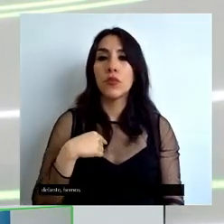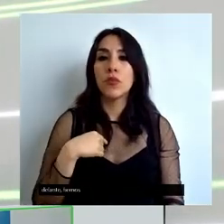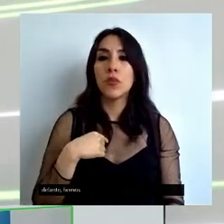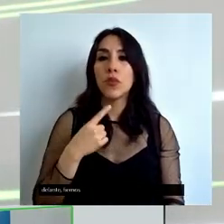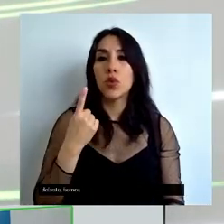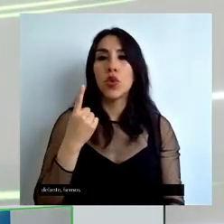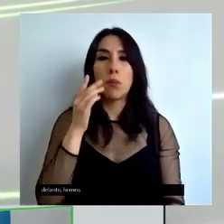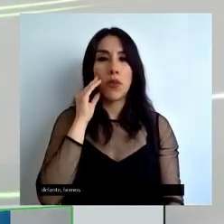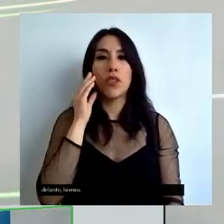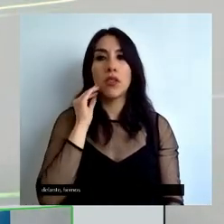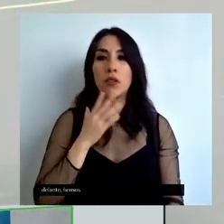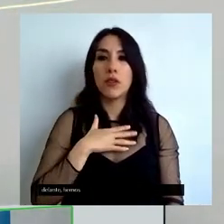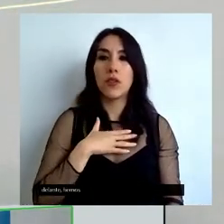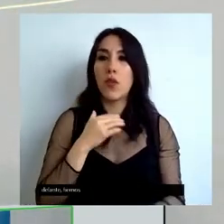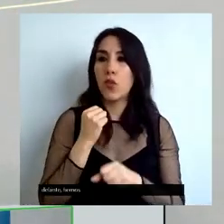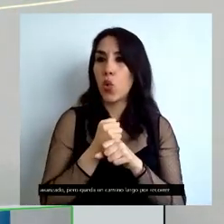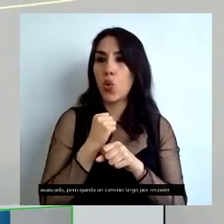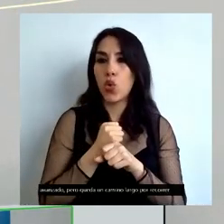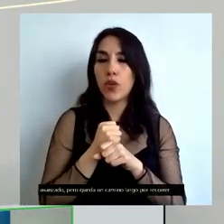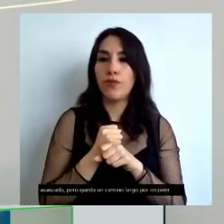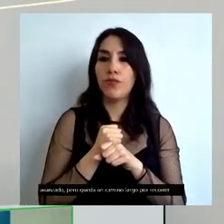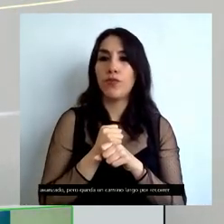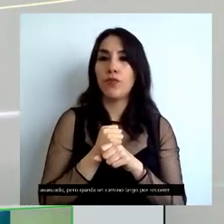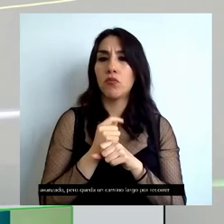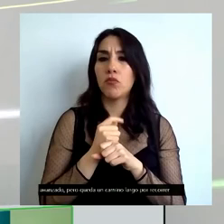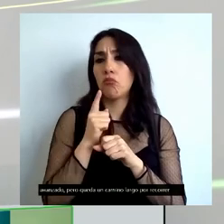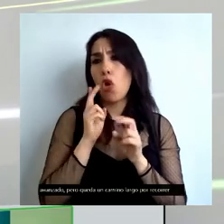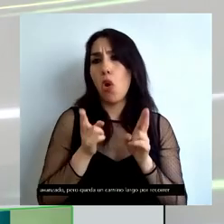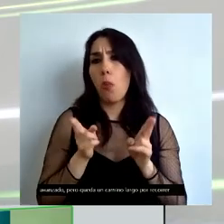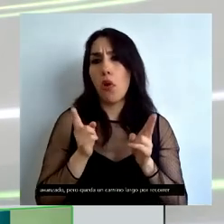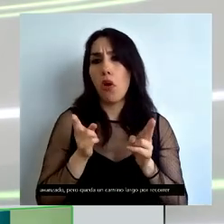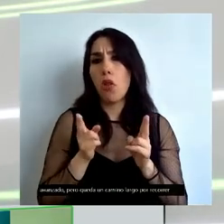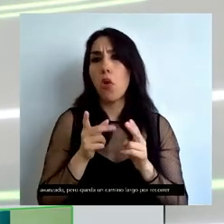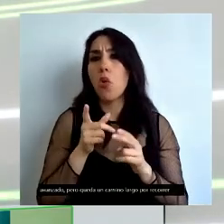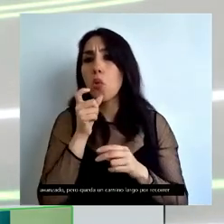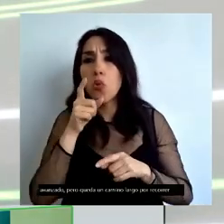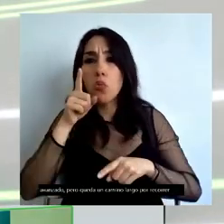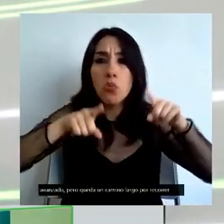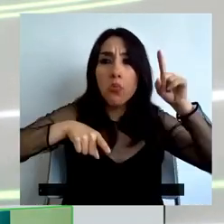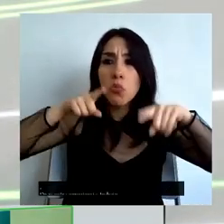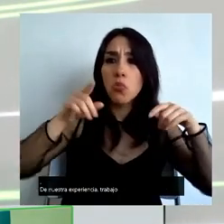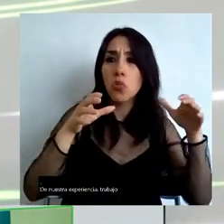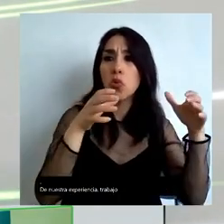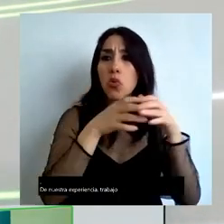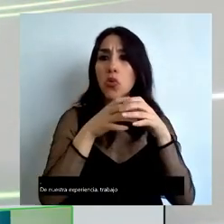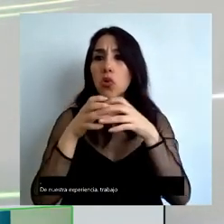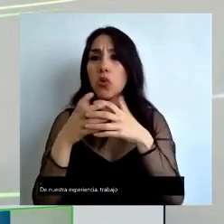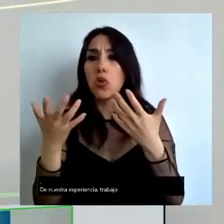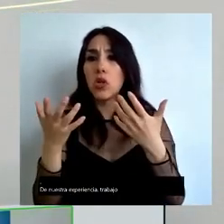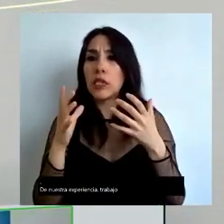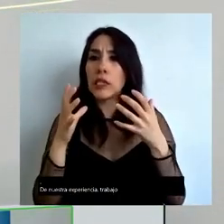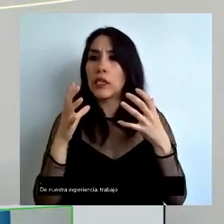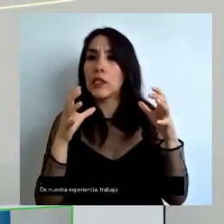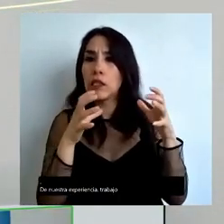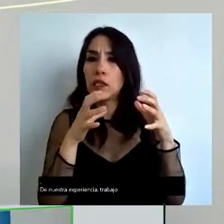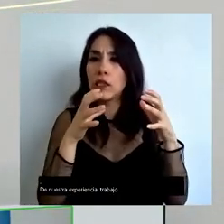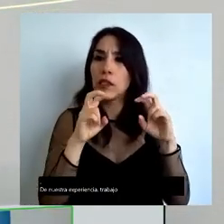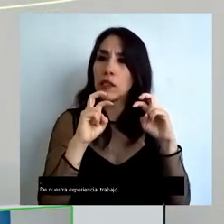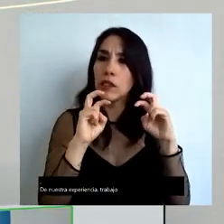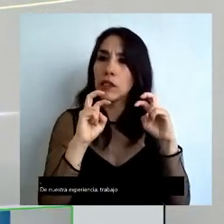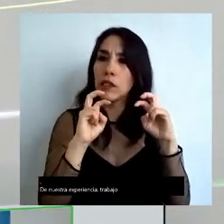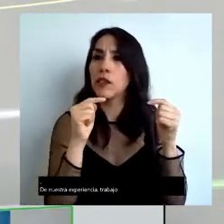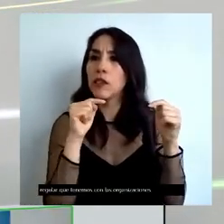trabajo regular que tenemos con las organizaciones sindicales, hemos notado que hay un gran compromiso y un gran